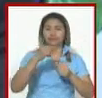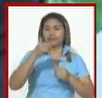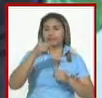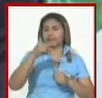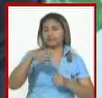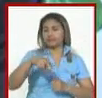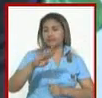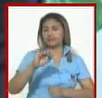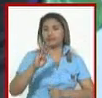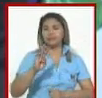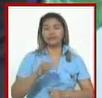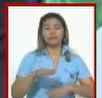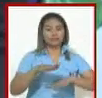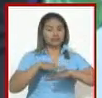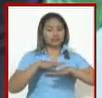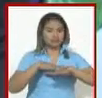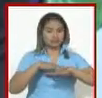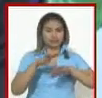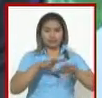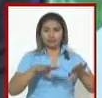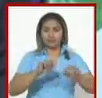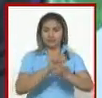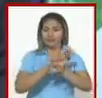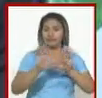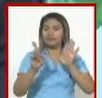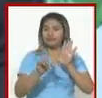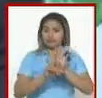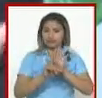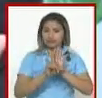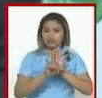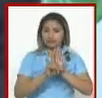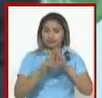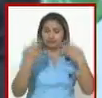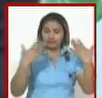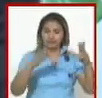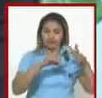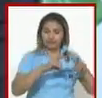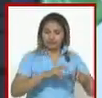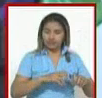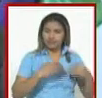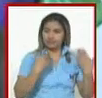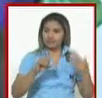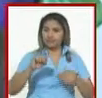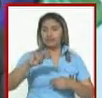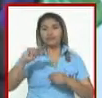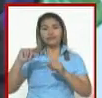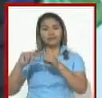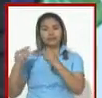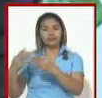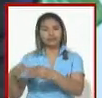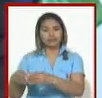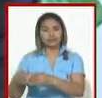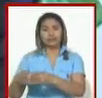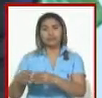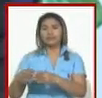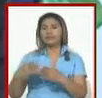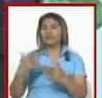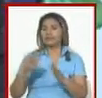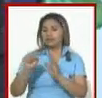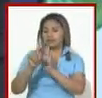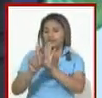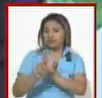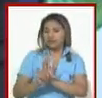quiborax esta medida fue basada en un hecho ilícito que es lo que se está investigando y en el segundo caso es una medida absolutamente